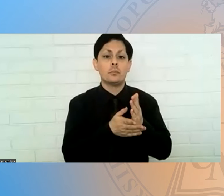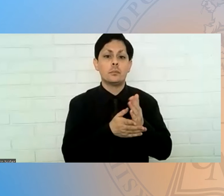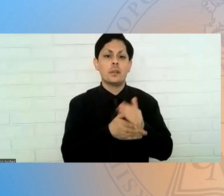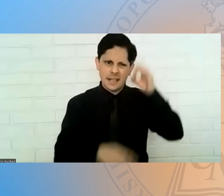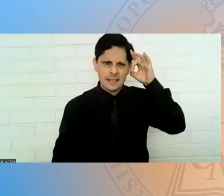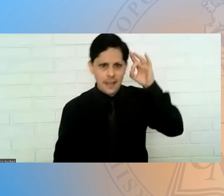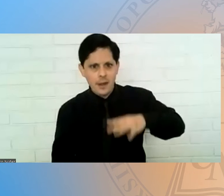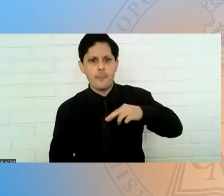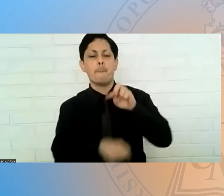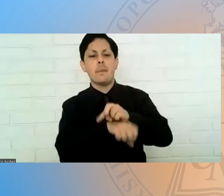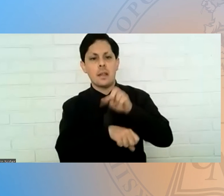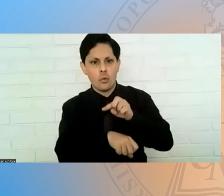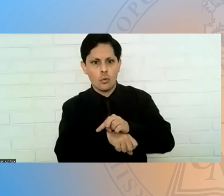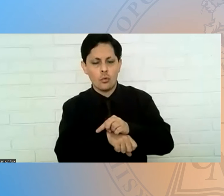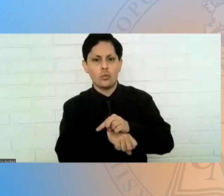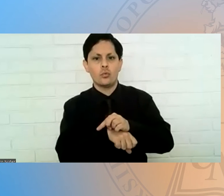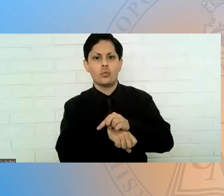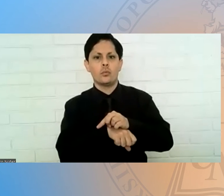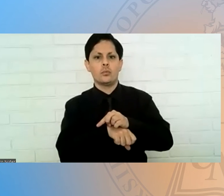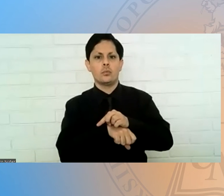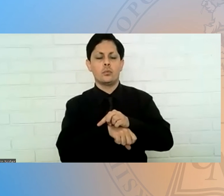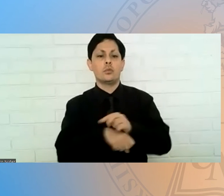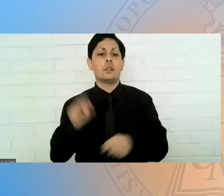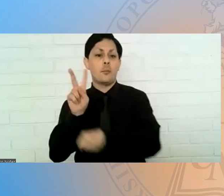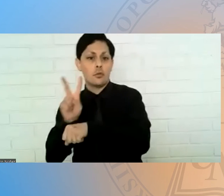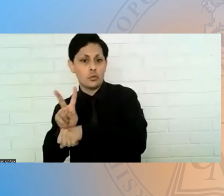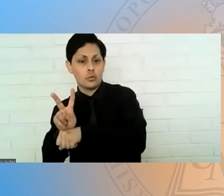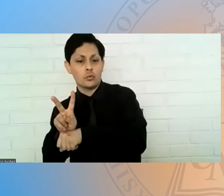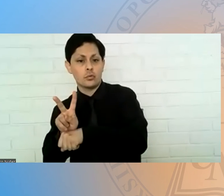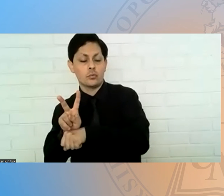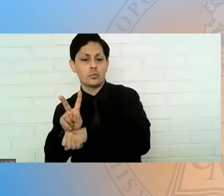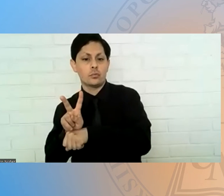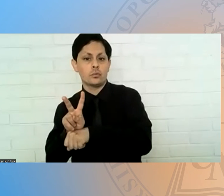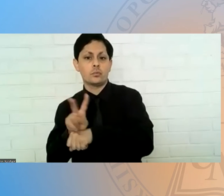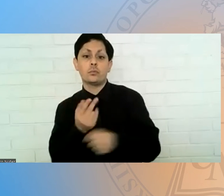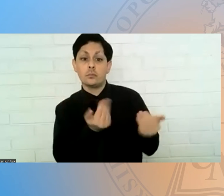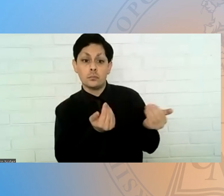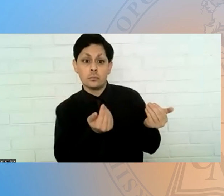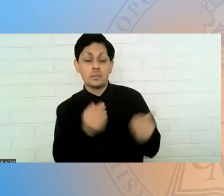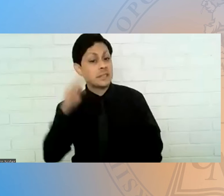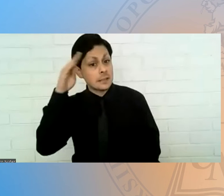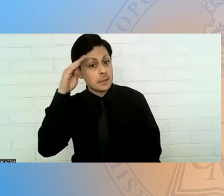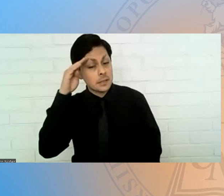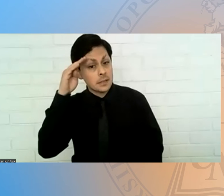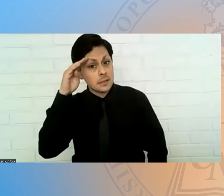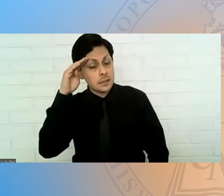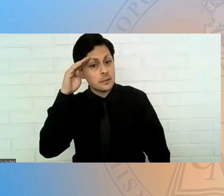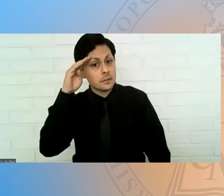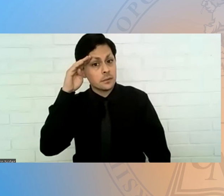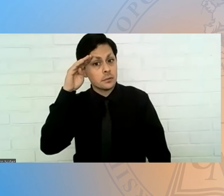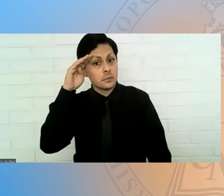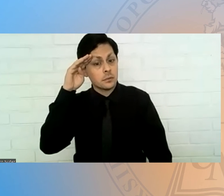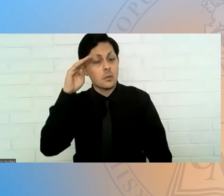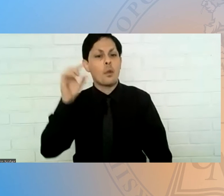saber pedagógico robusto, y el profesor o profesora no necesitaría 10 años de experiencia para tener un